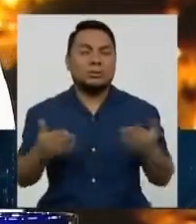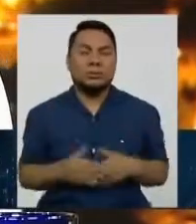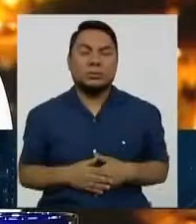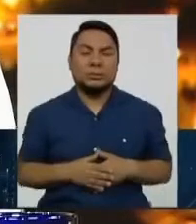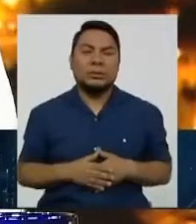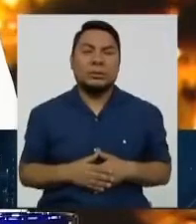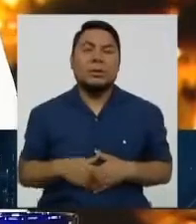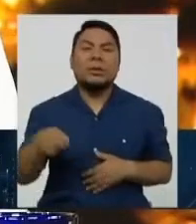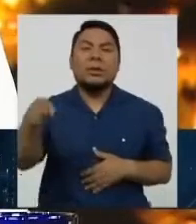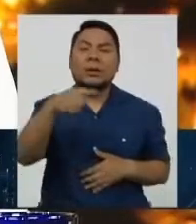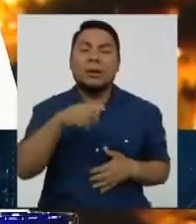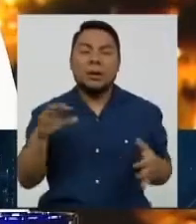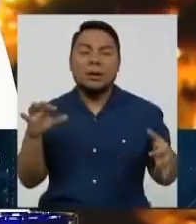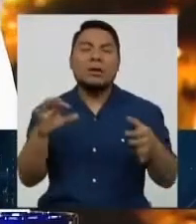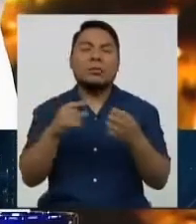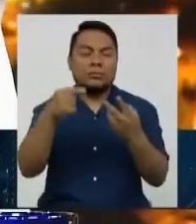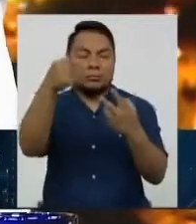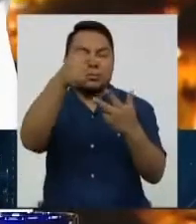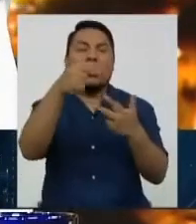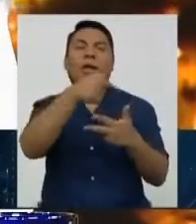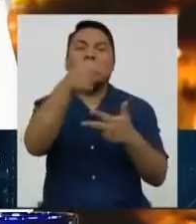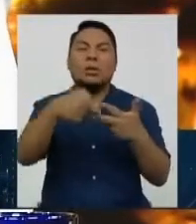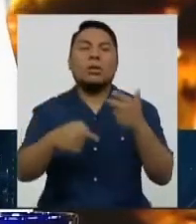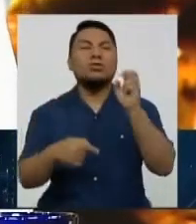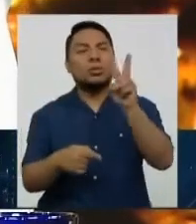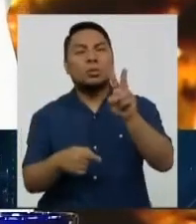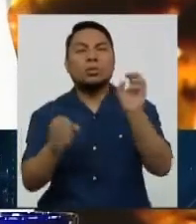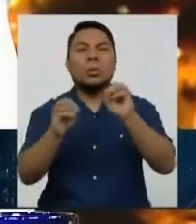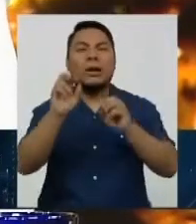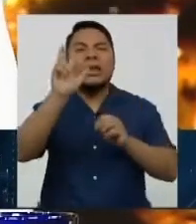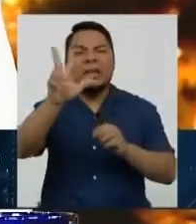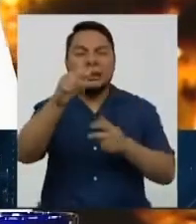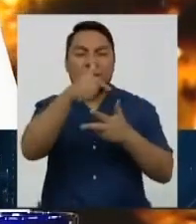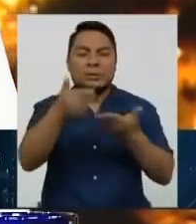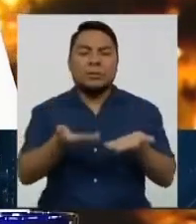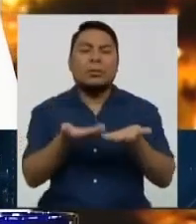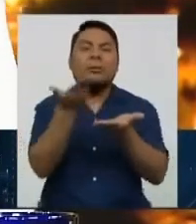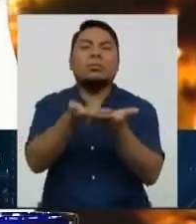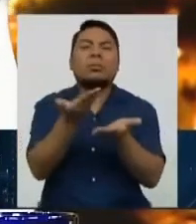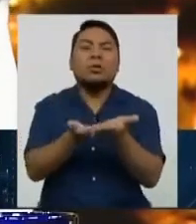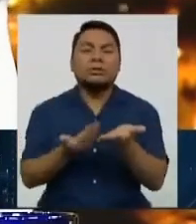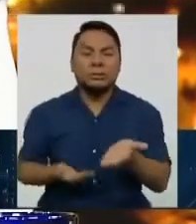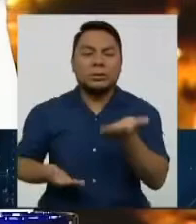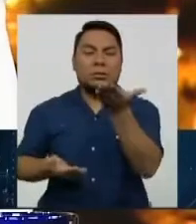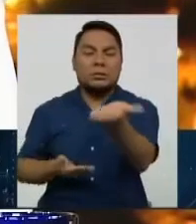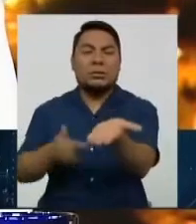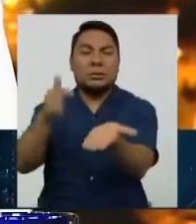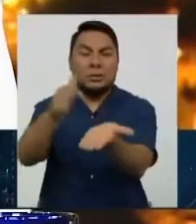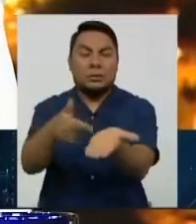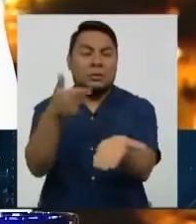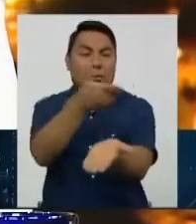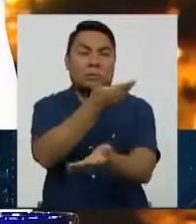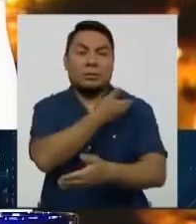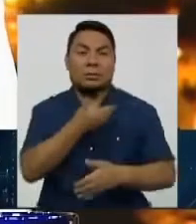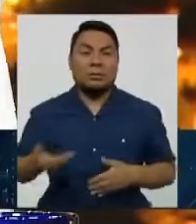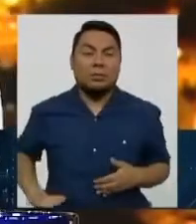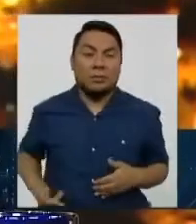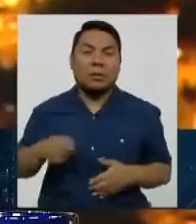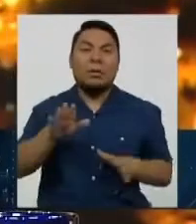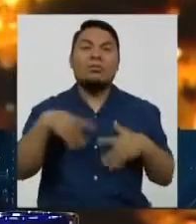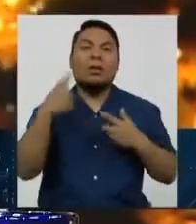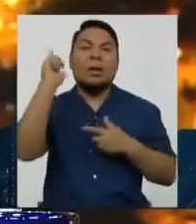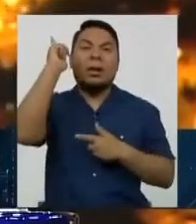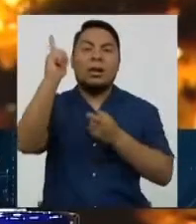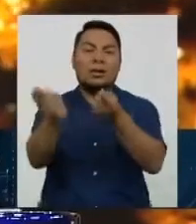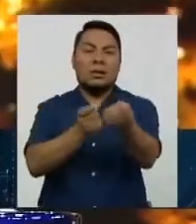unan dos o tres planteamientos que nos lleven a un derrotero común y que el presidente puede liderar con su consejo de ministros